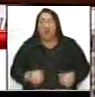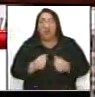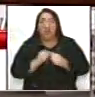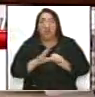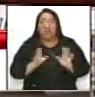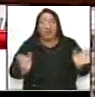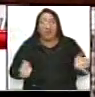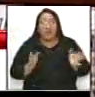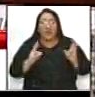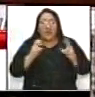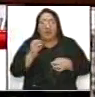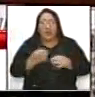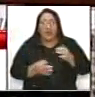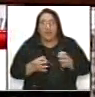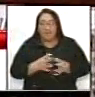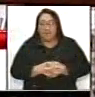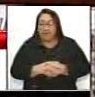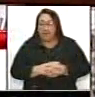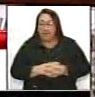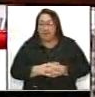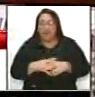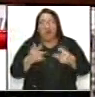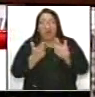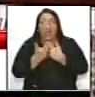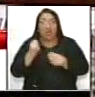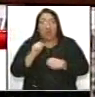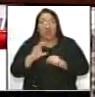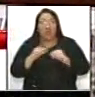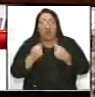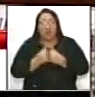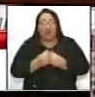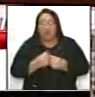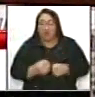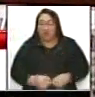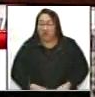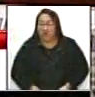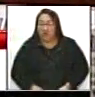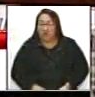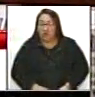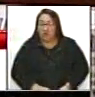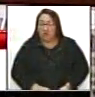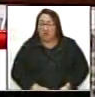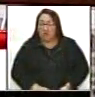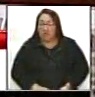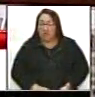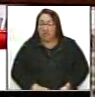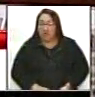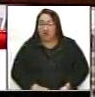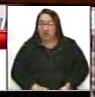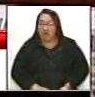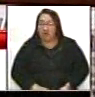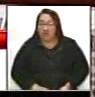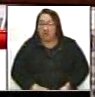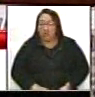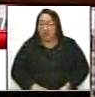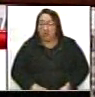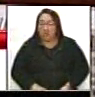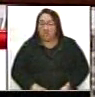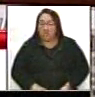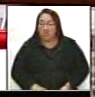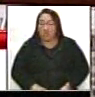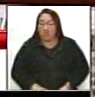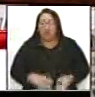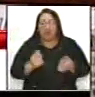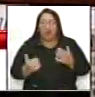y en los medios judiciales, Sendero Luminoso y sus grupos de fachada y sus abogados defensores. Entonces ahora